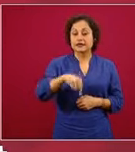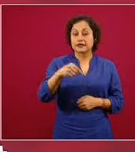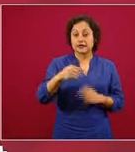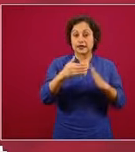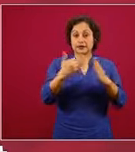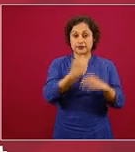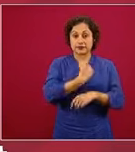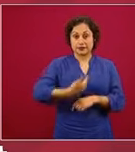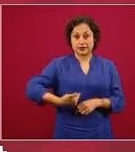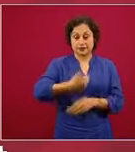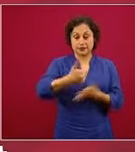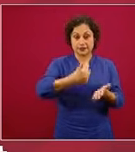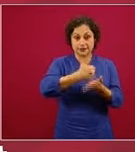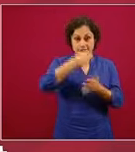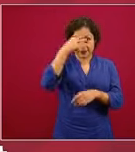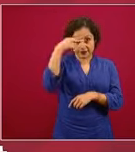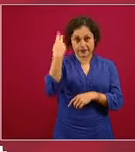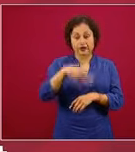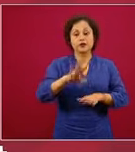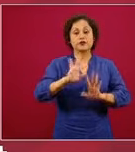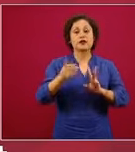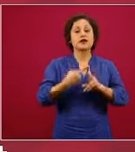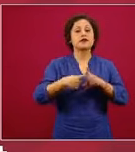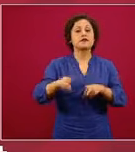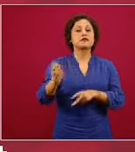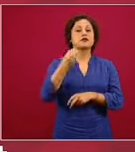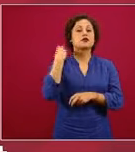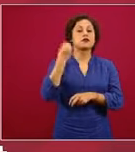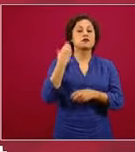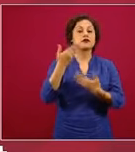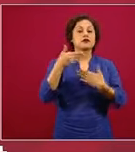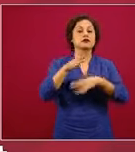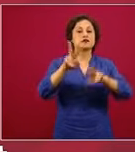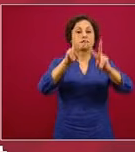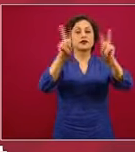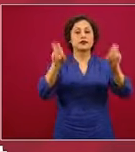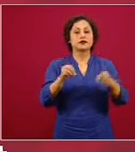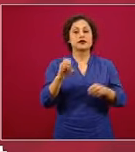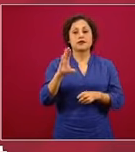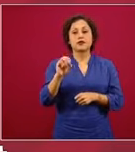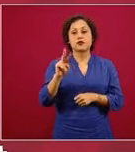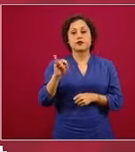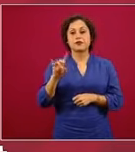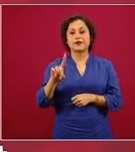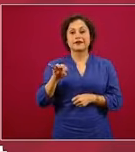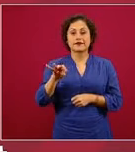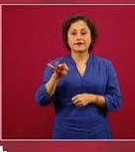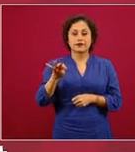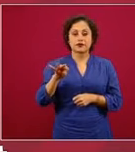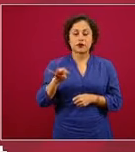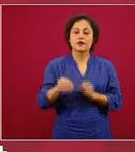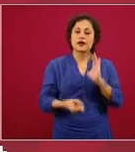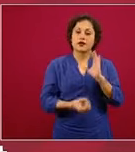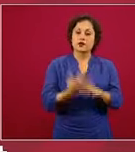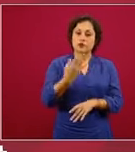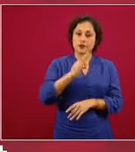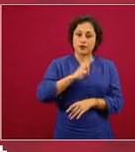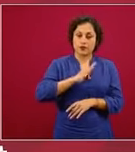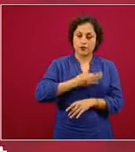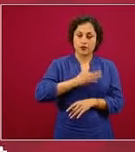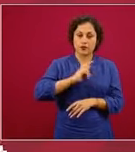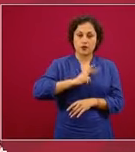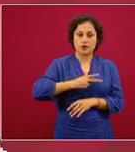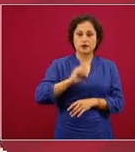México, y vamos a iniciar la conferencia de prensa diaria sobre COVID-19, la pandemia causada por el nuevo coronavirus